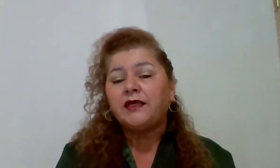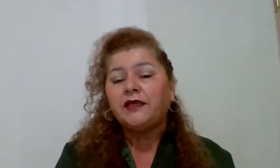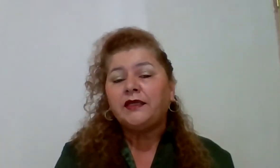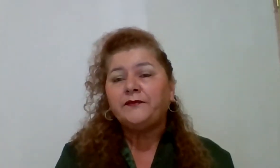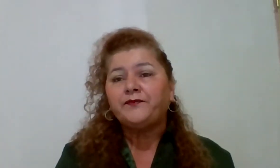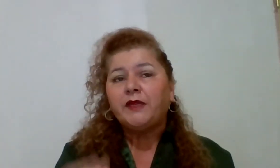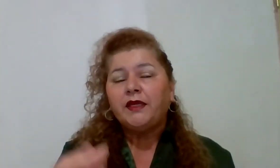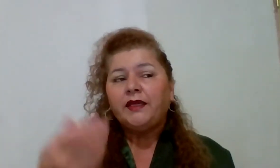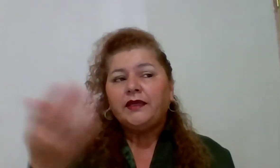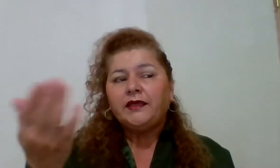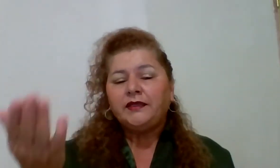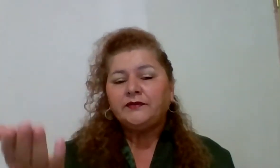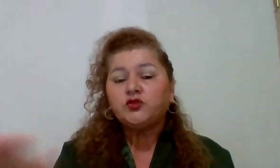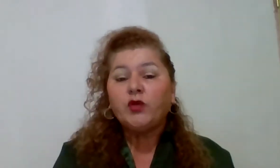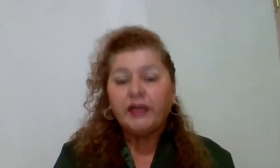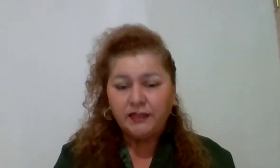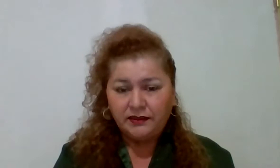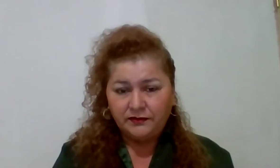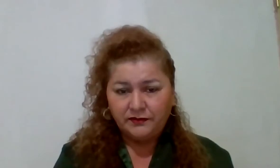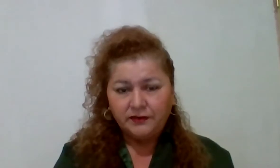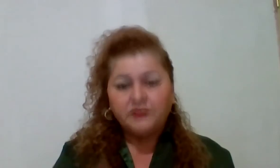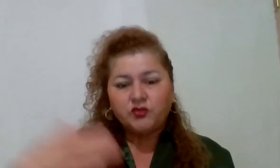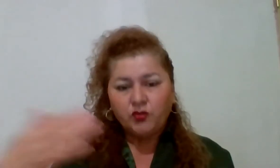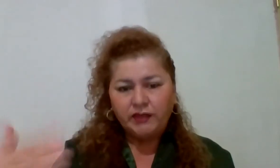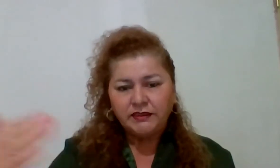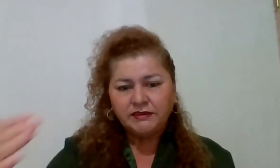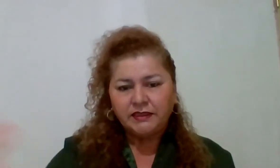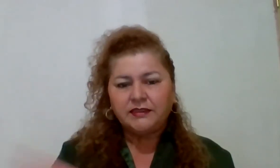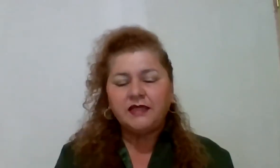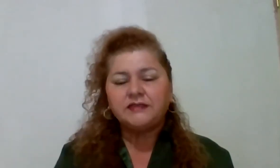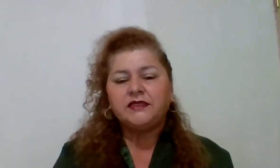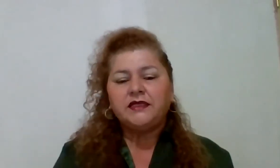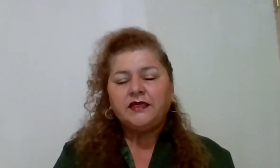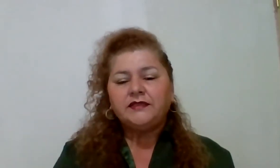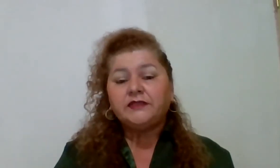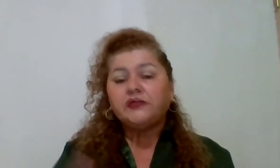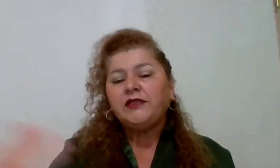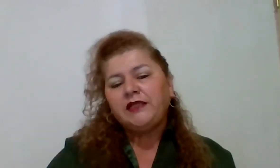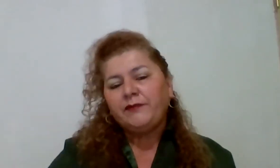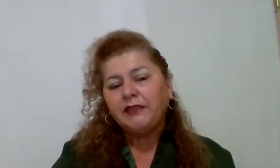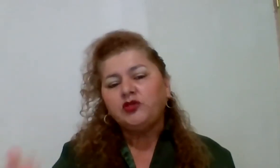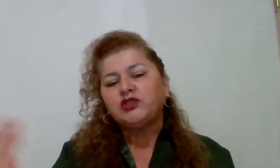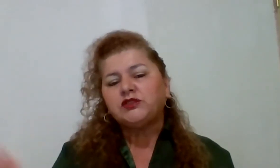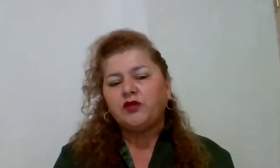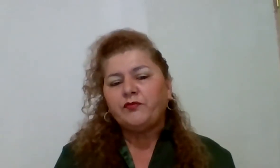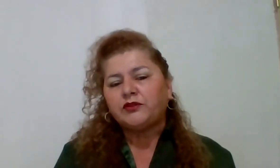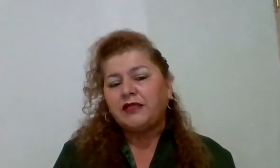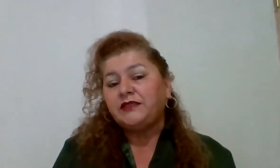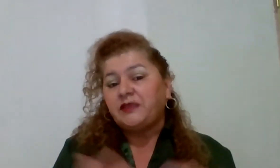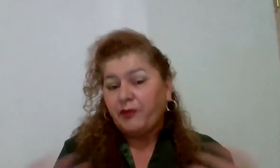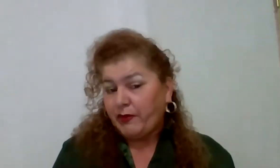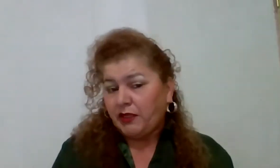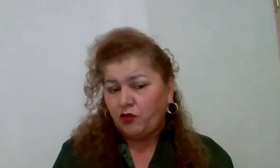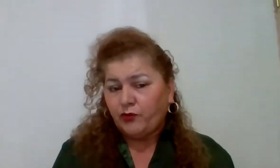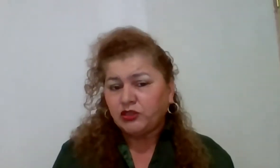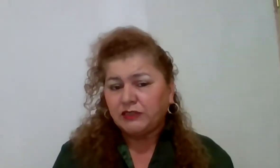aporta en sugerir ciertos lineamientos que son importantes siempre para que un proceso